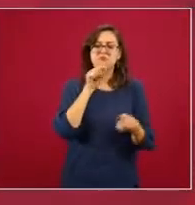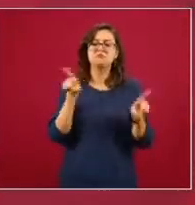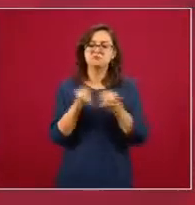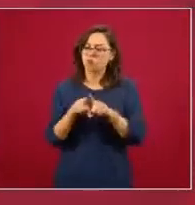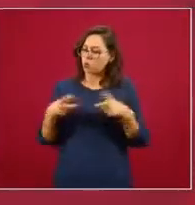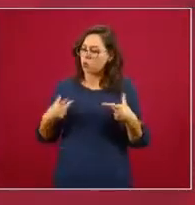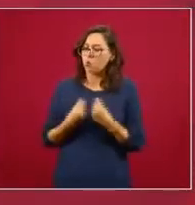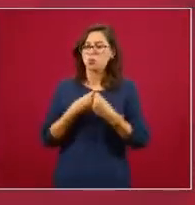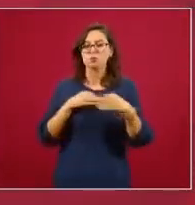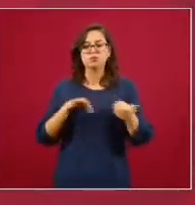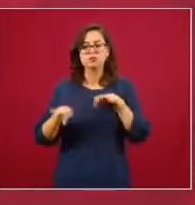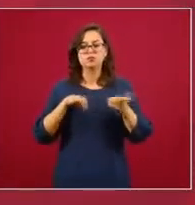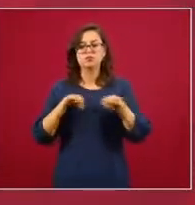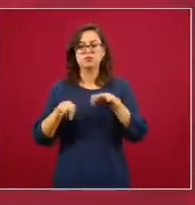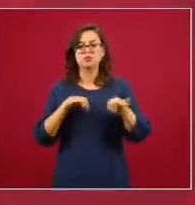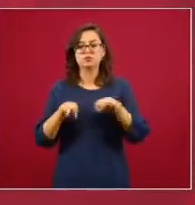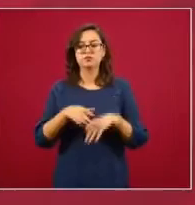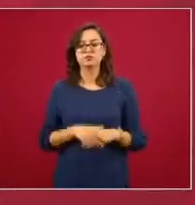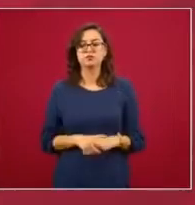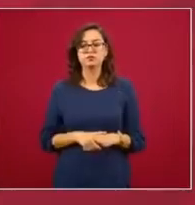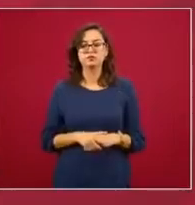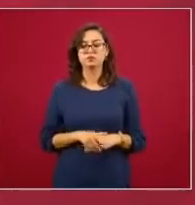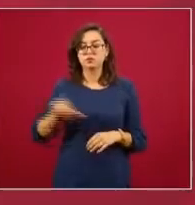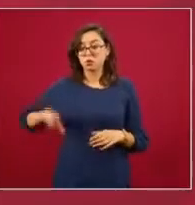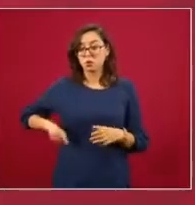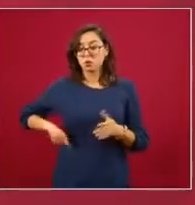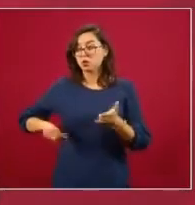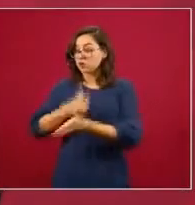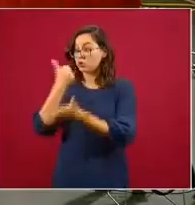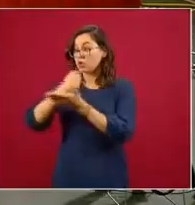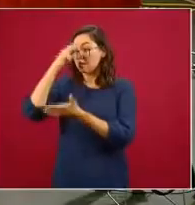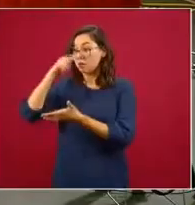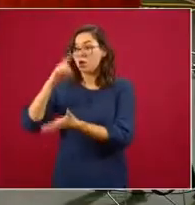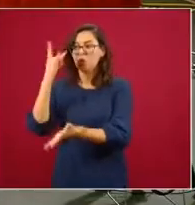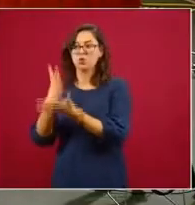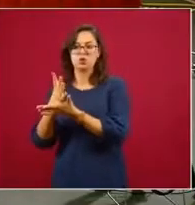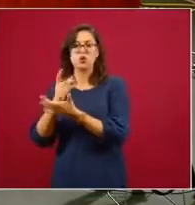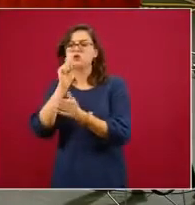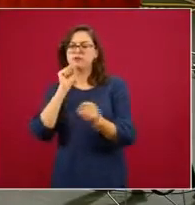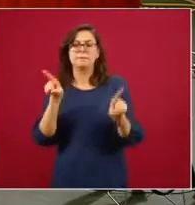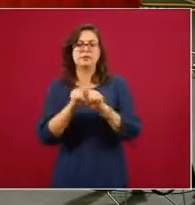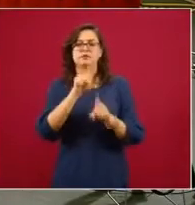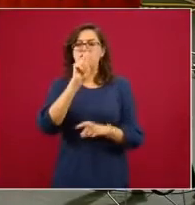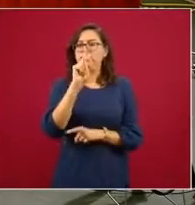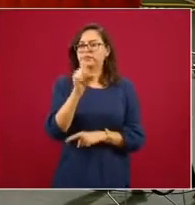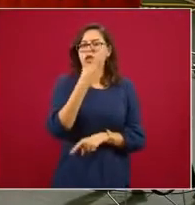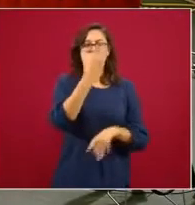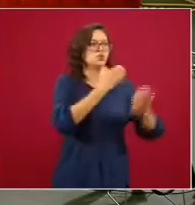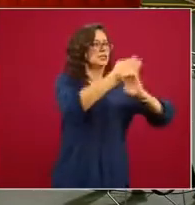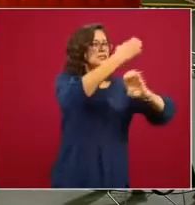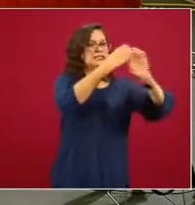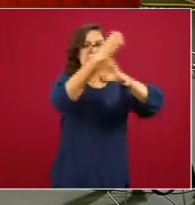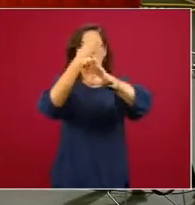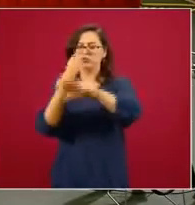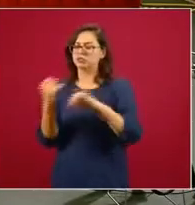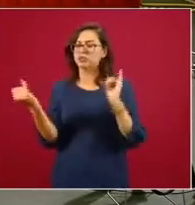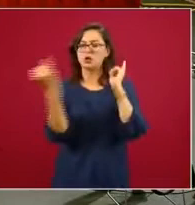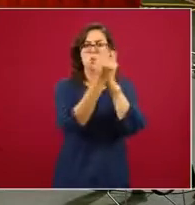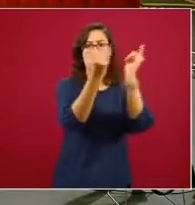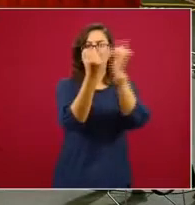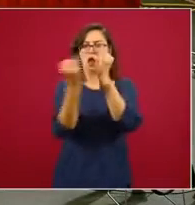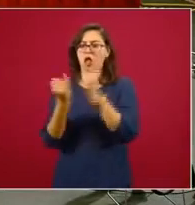esto juntos, y no solo con el gobierno de la Ciudad de México, también con los otros 31 gobiernos estatales. Hoy tuvimos una